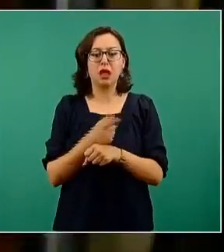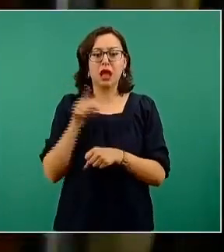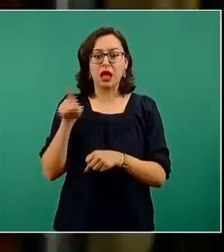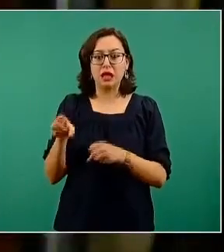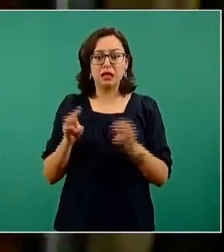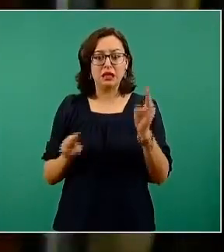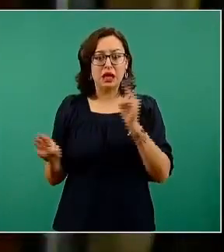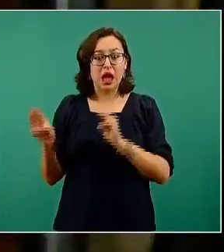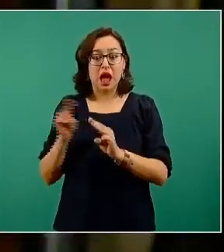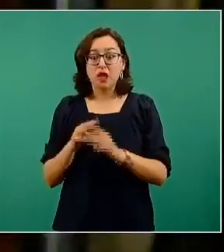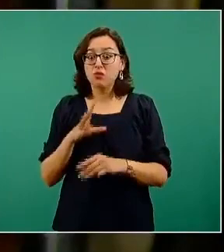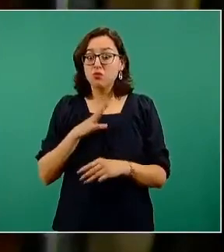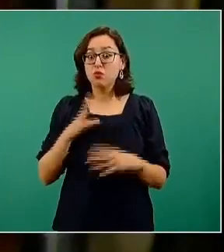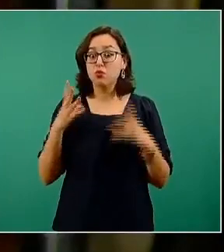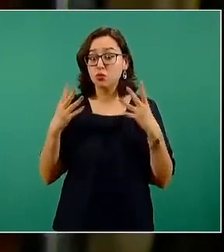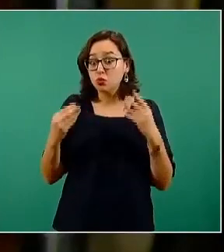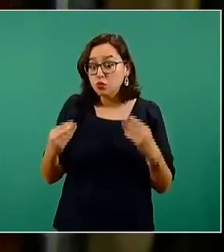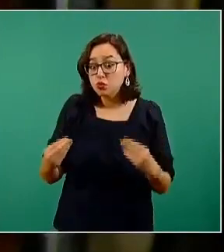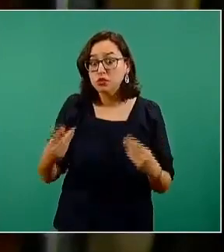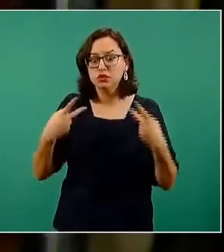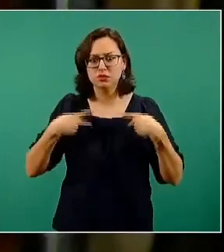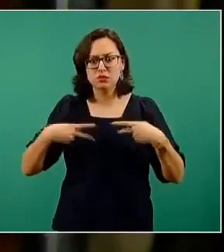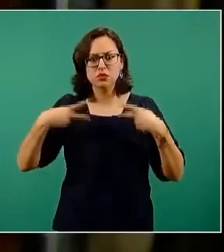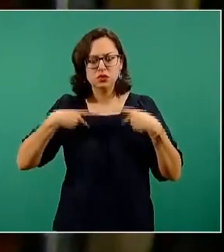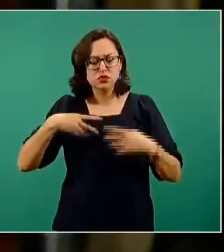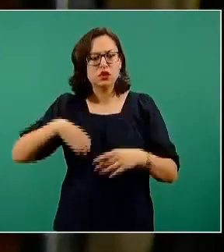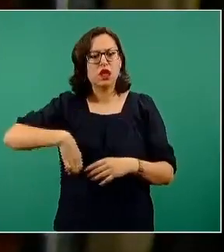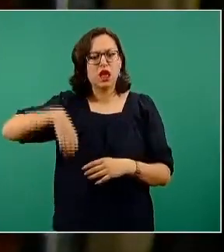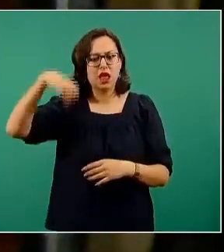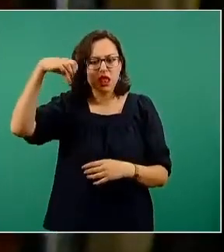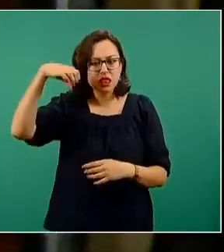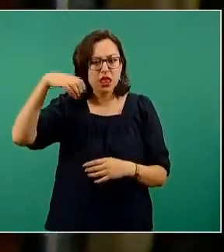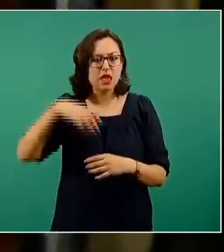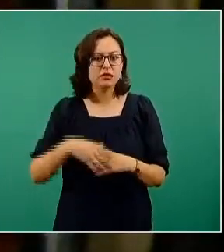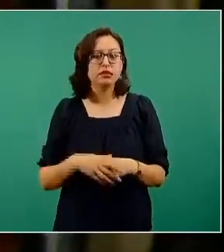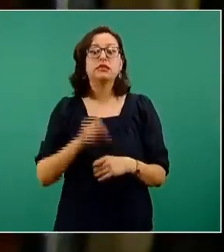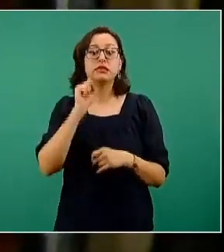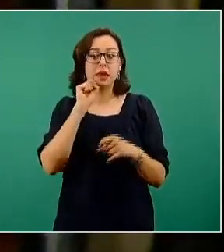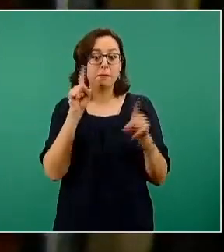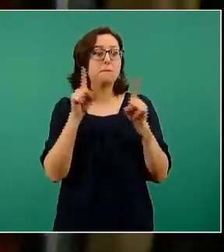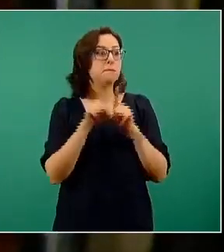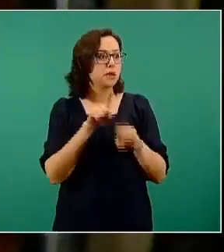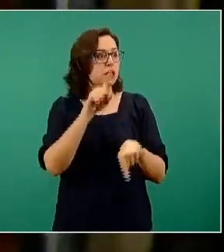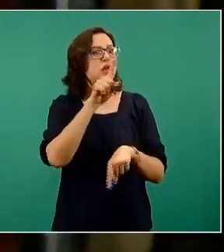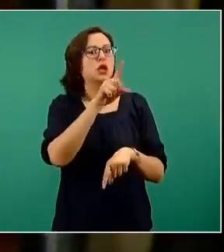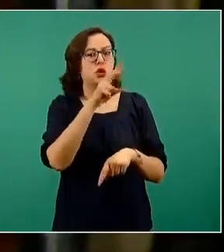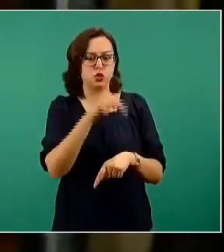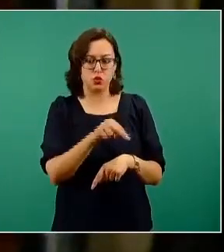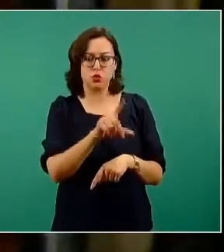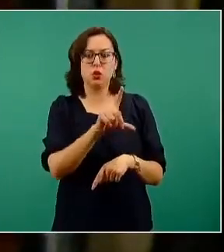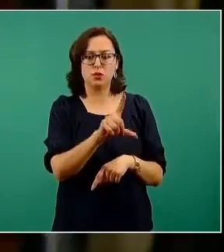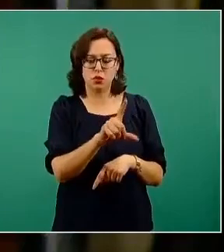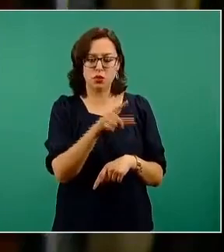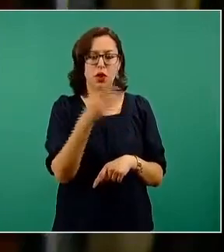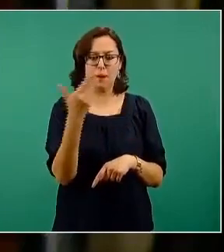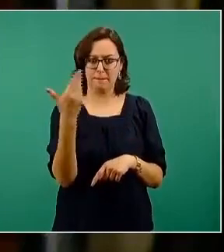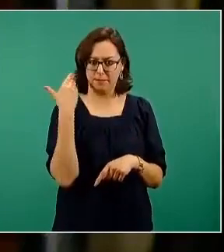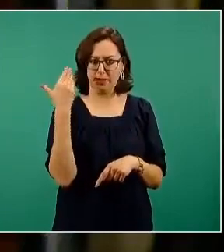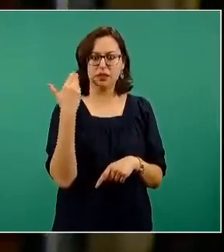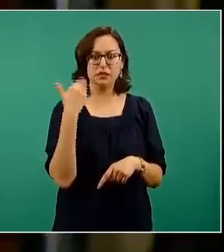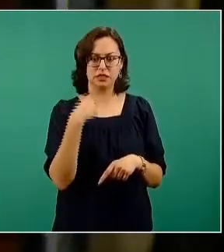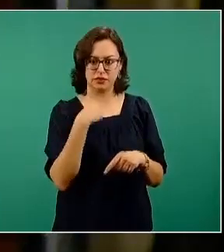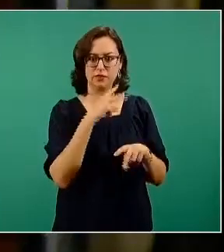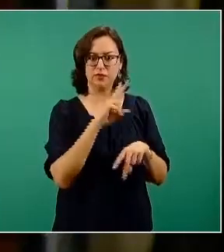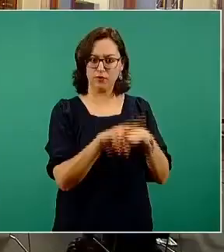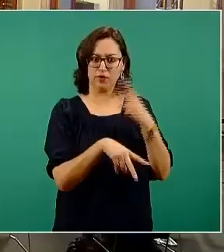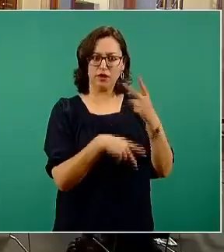adultos mayores. Está el otro caso, por ejemplo, en Nuevo León, que también tiene poco que fui,